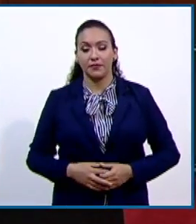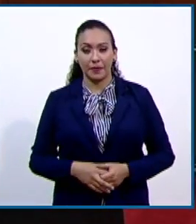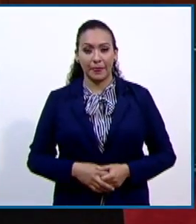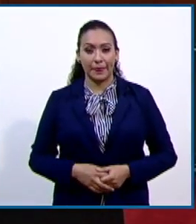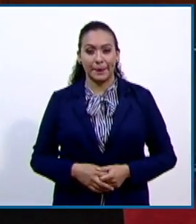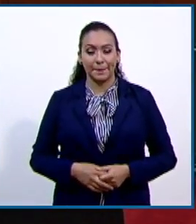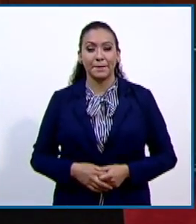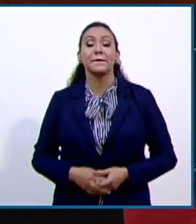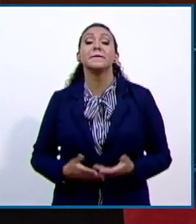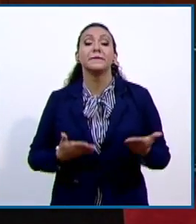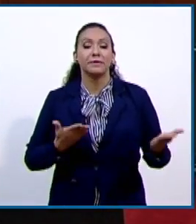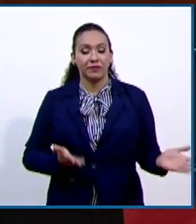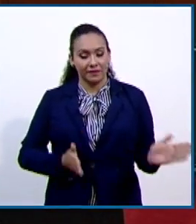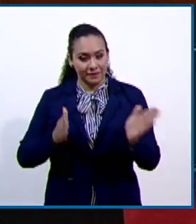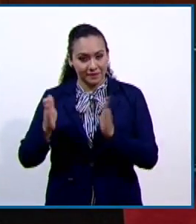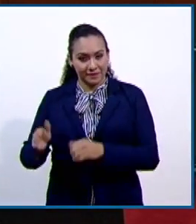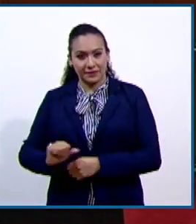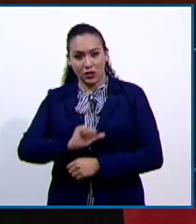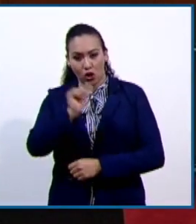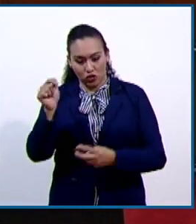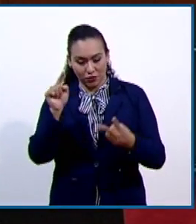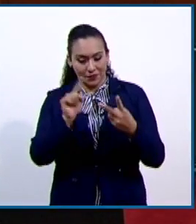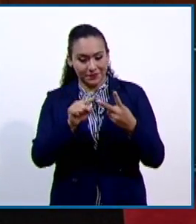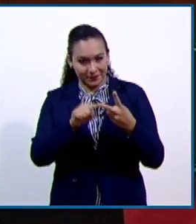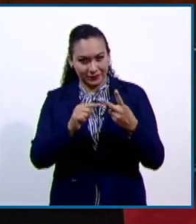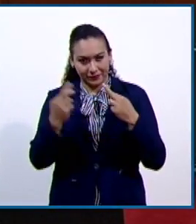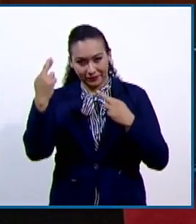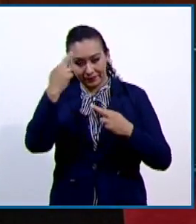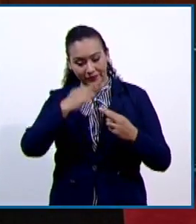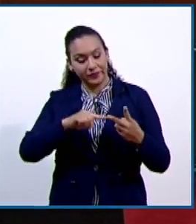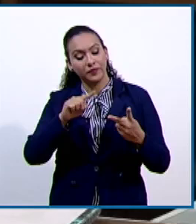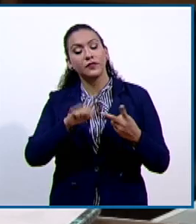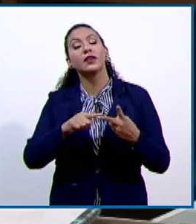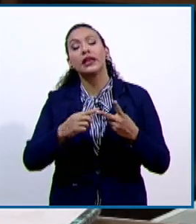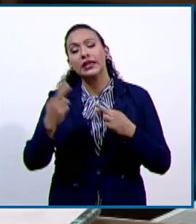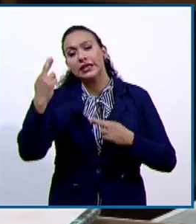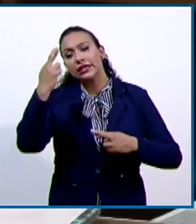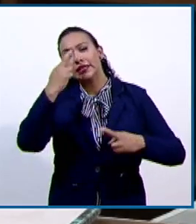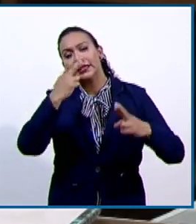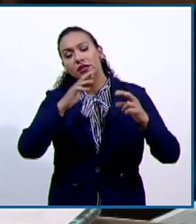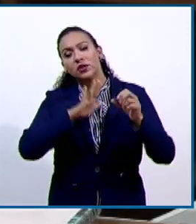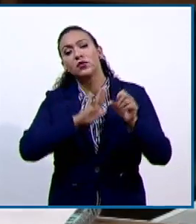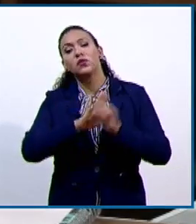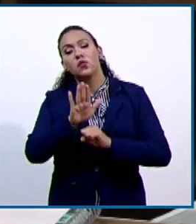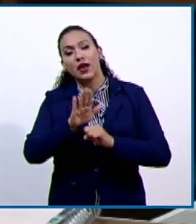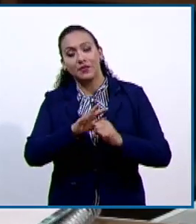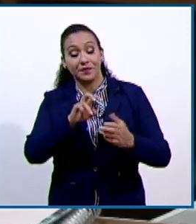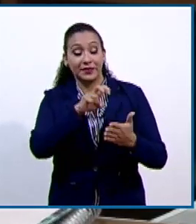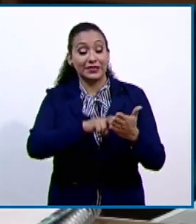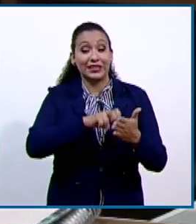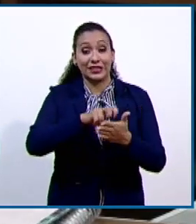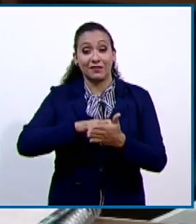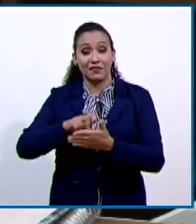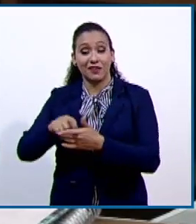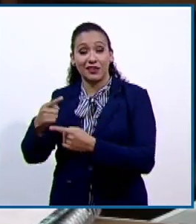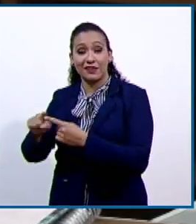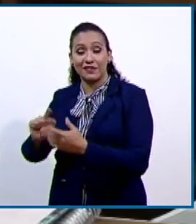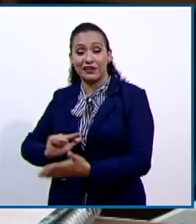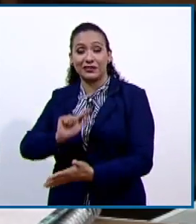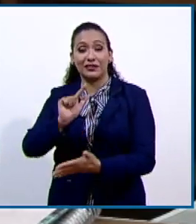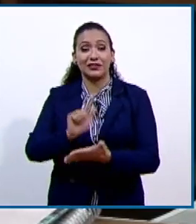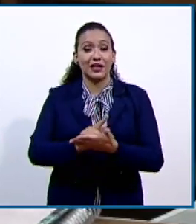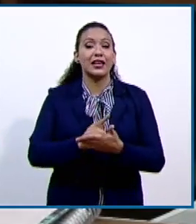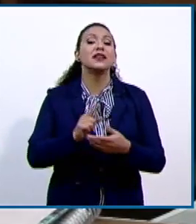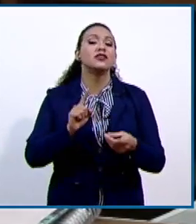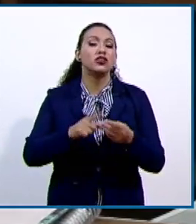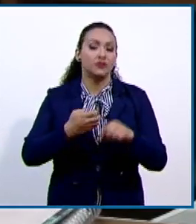En el segundo asunto resuelto en este martes, el Pleno declaró la validez del decreto por el que se reformaron diversas disposiciones de leyes de